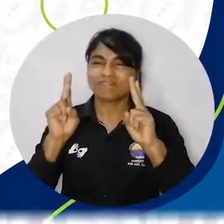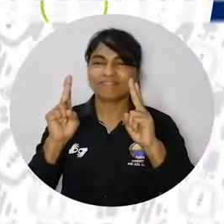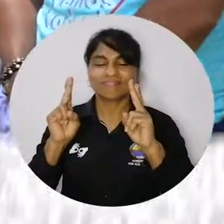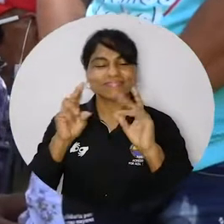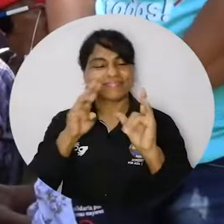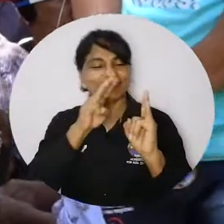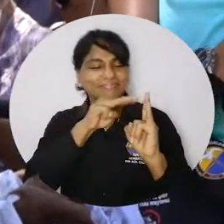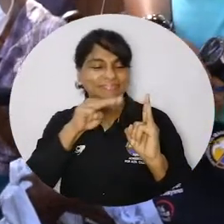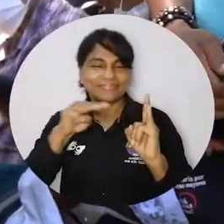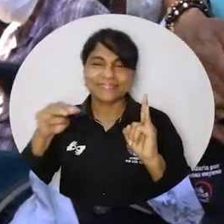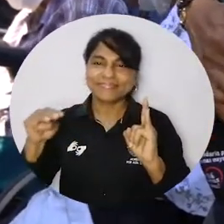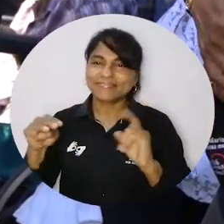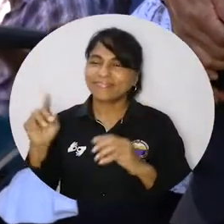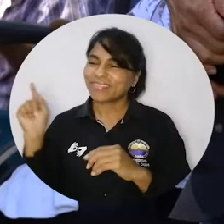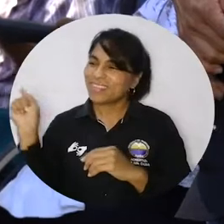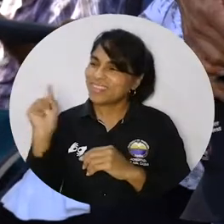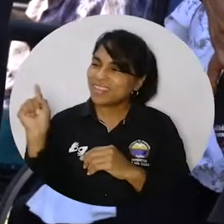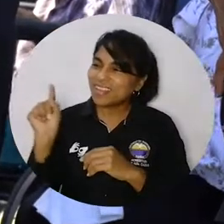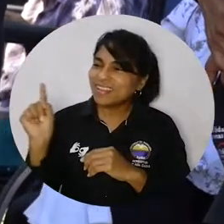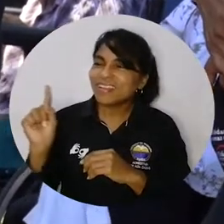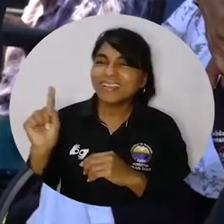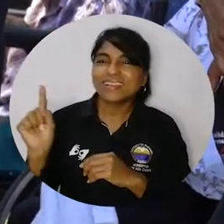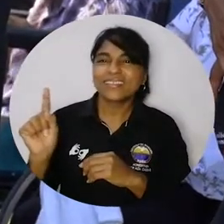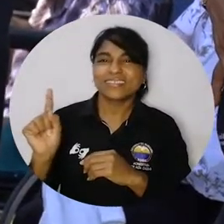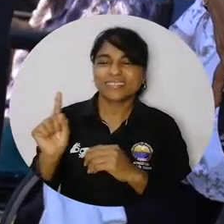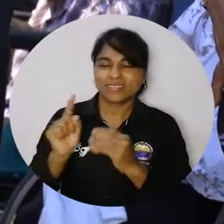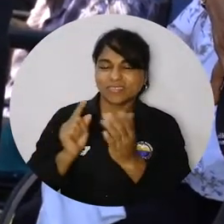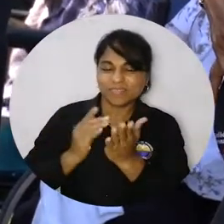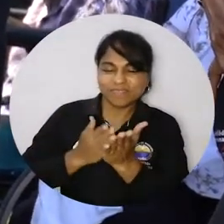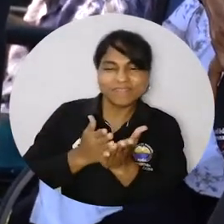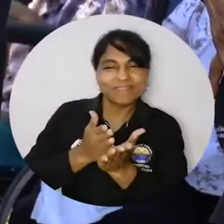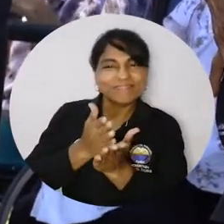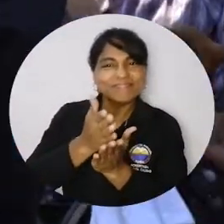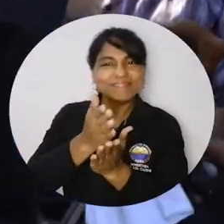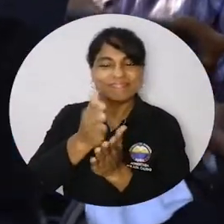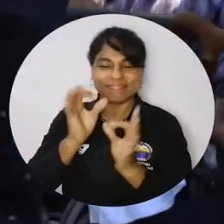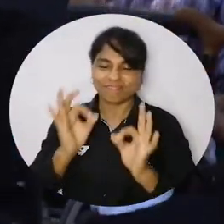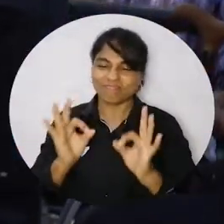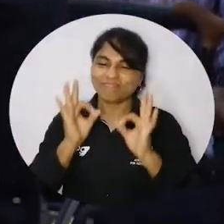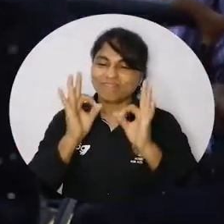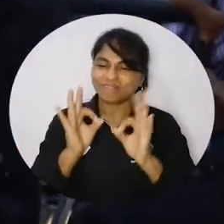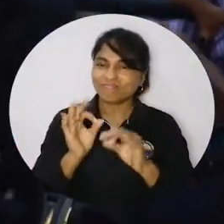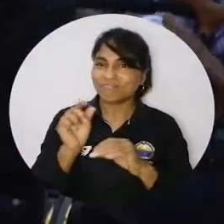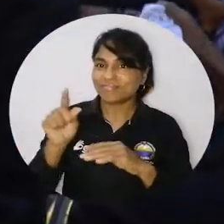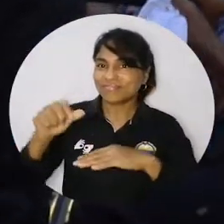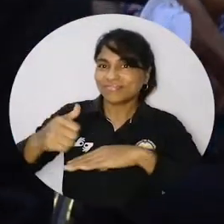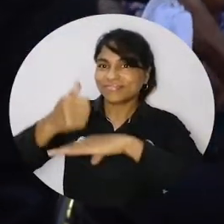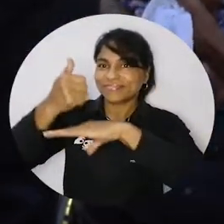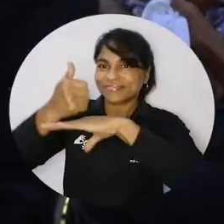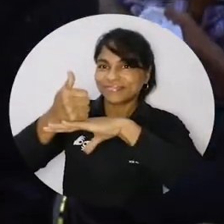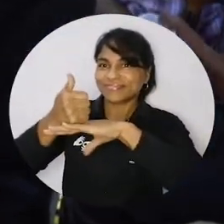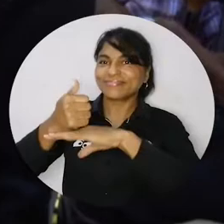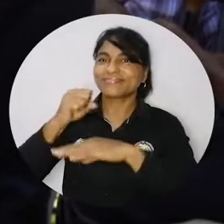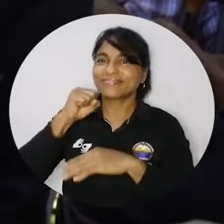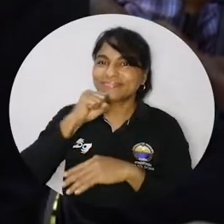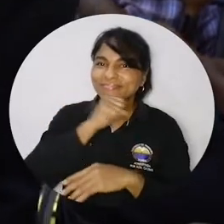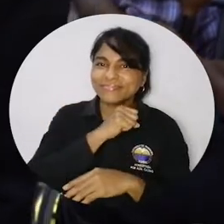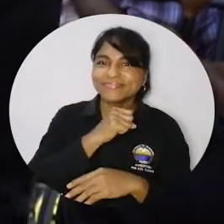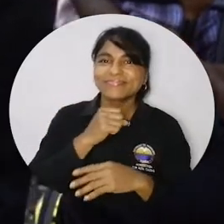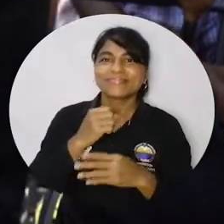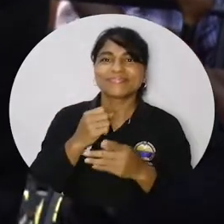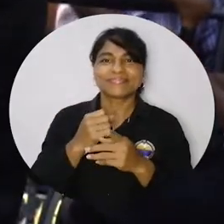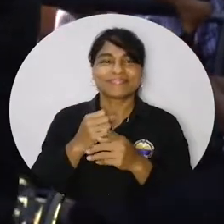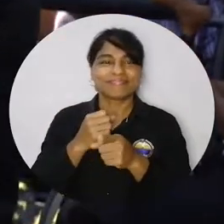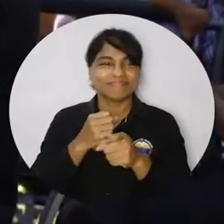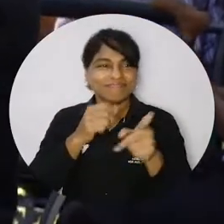Deseo a la Universidad de Magdalena largos años de vida y de alta calidad que tiene con su rector Pablo